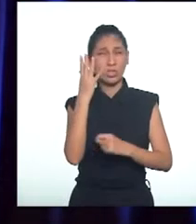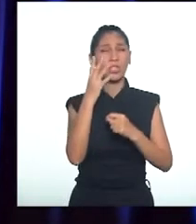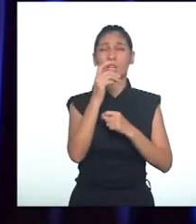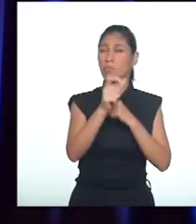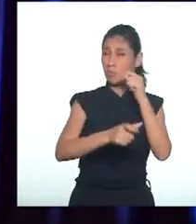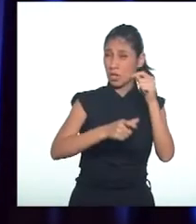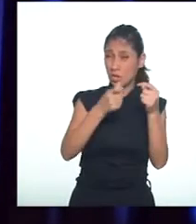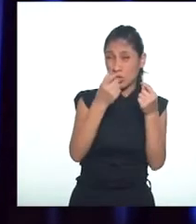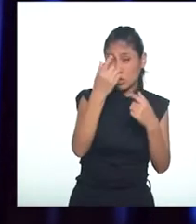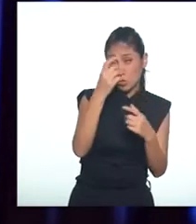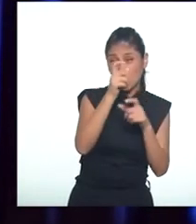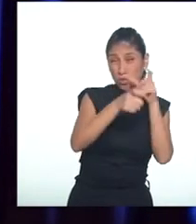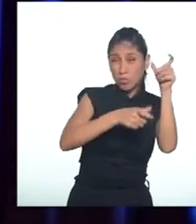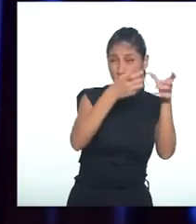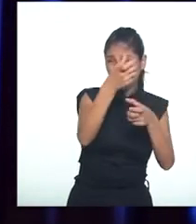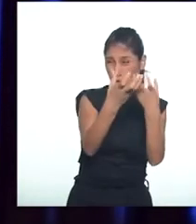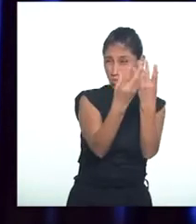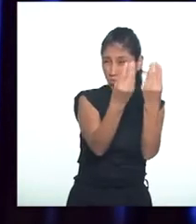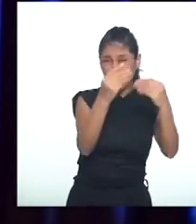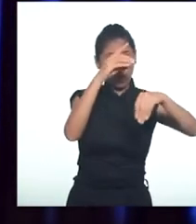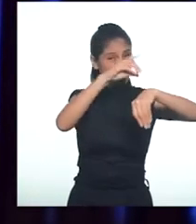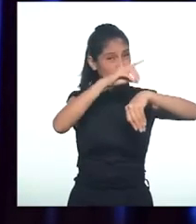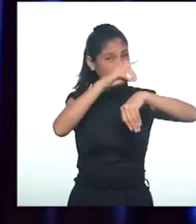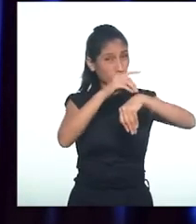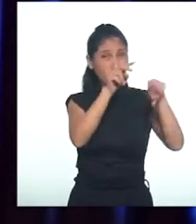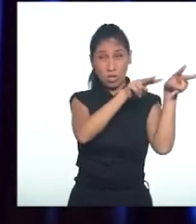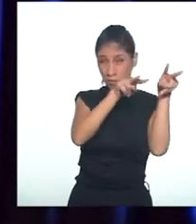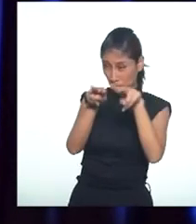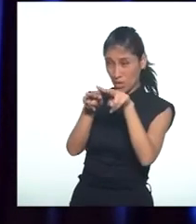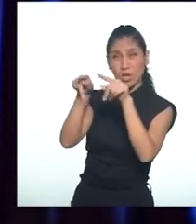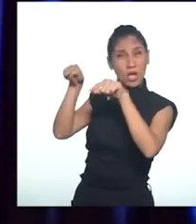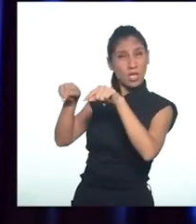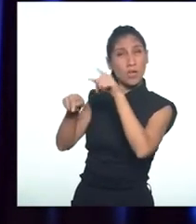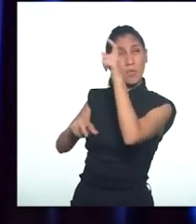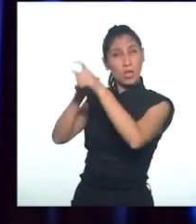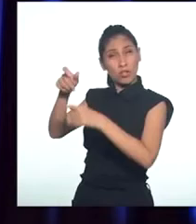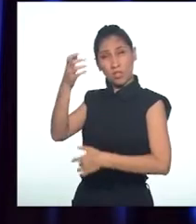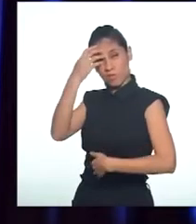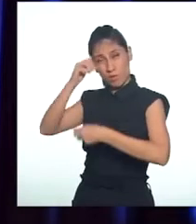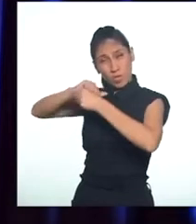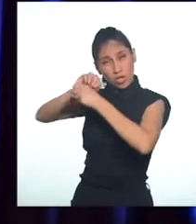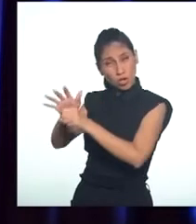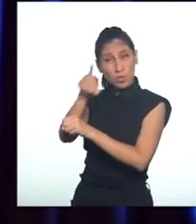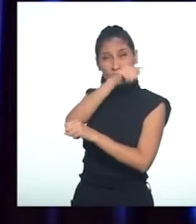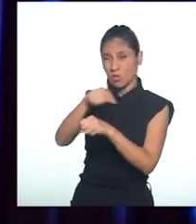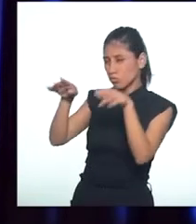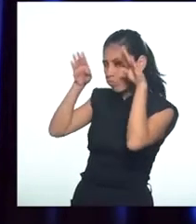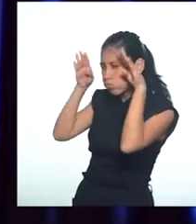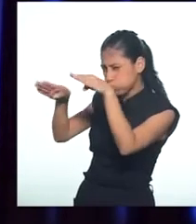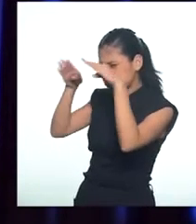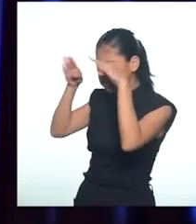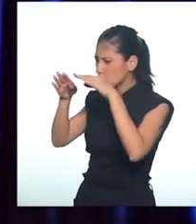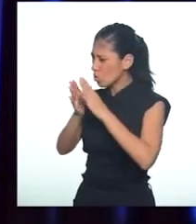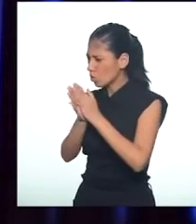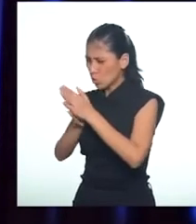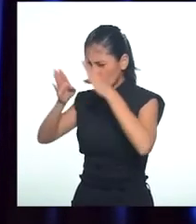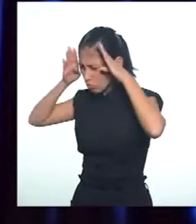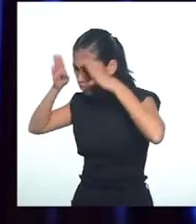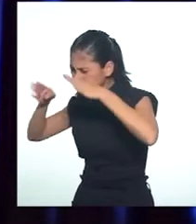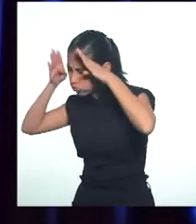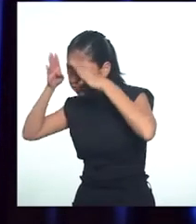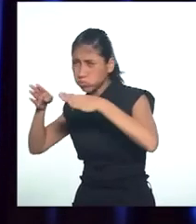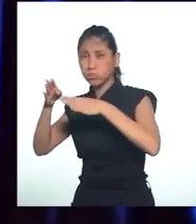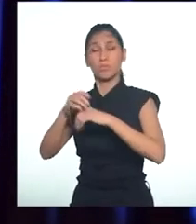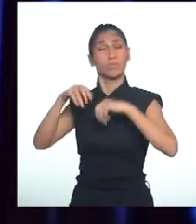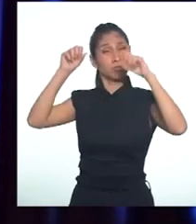doctores están en la primera línea para enfrentar esta crisis. Ante esos actos, ciudadanas y ciudadanos de todo el